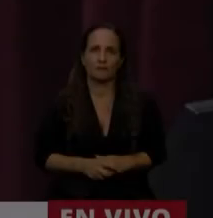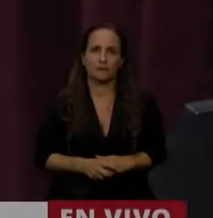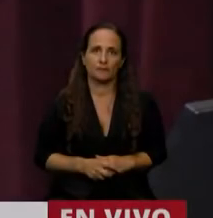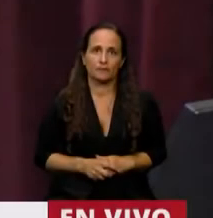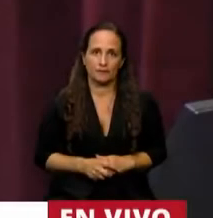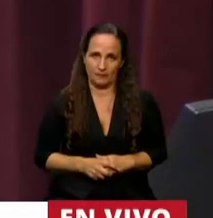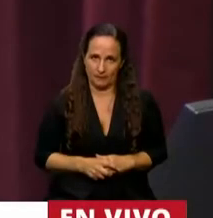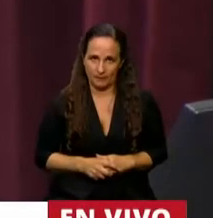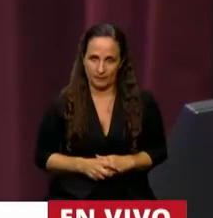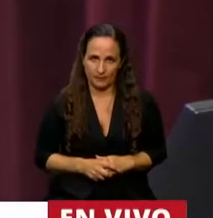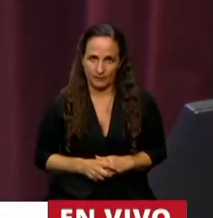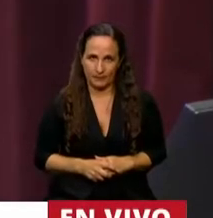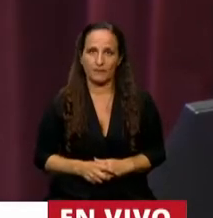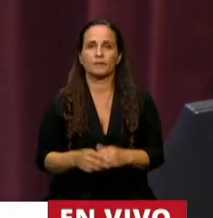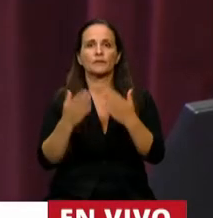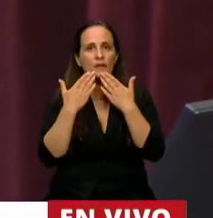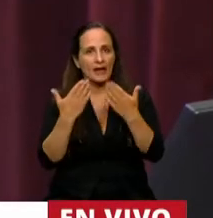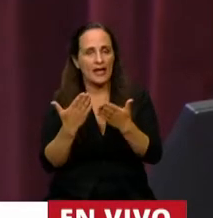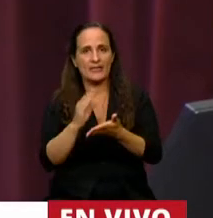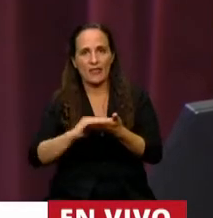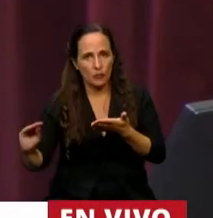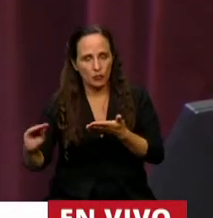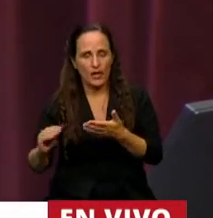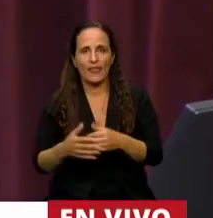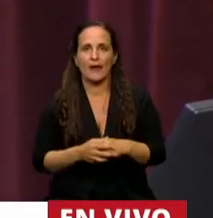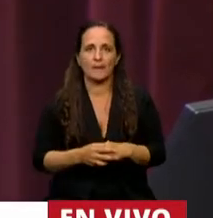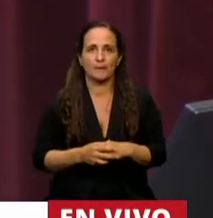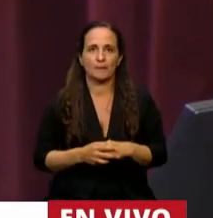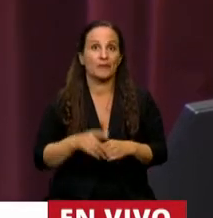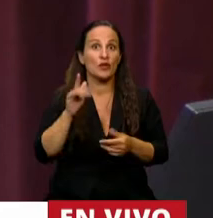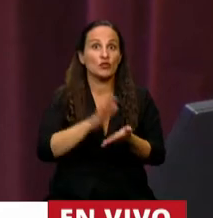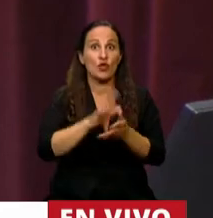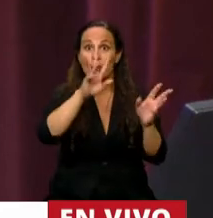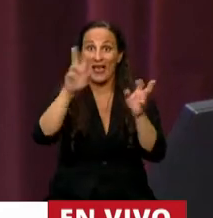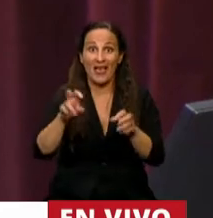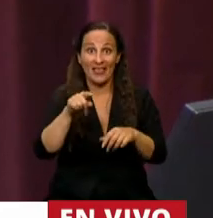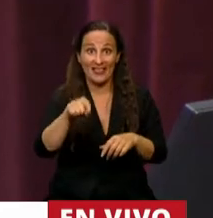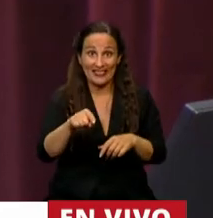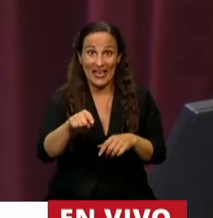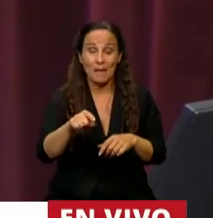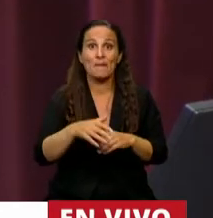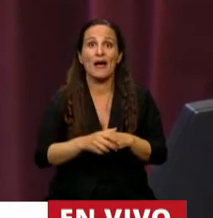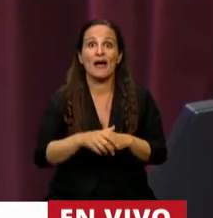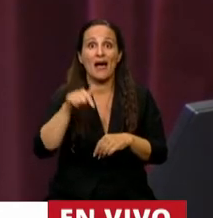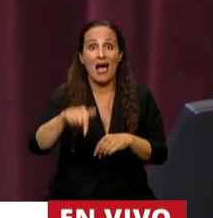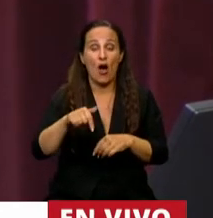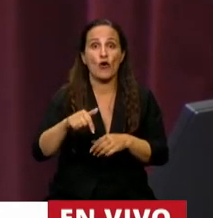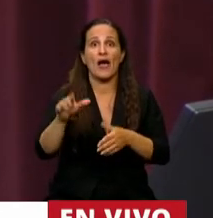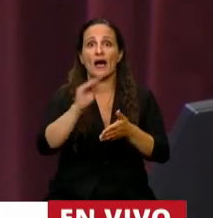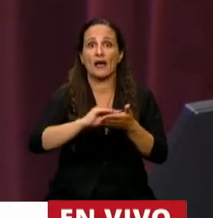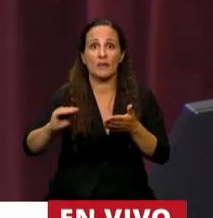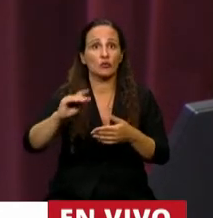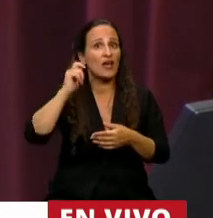para terminar con las intervenciones sobre este expediente en uso de la palabra el diputado